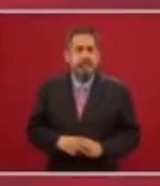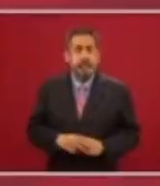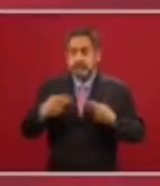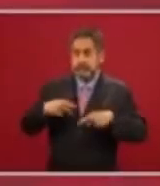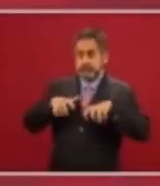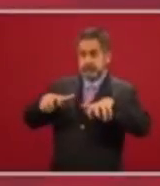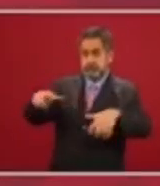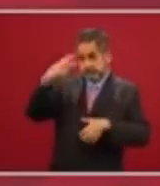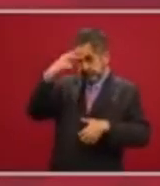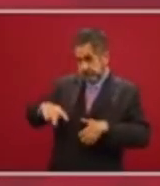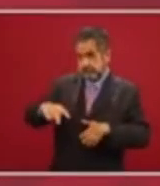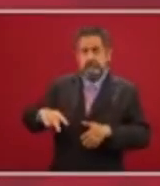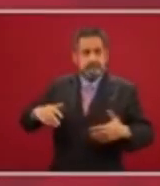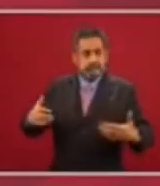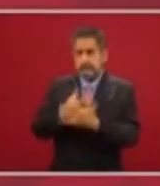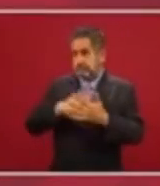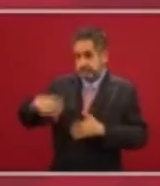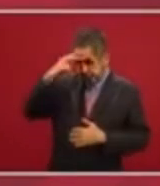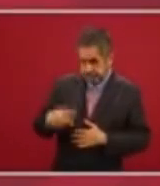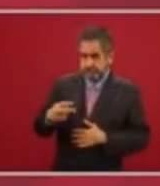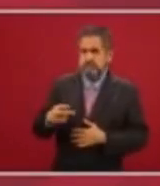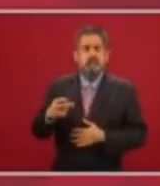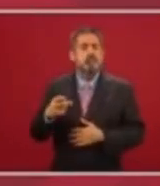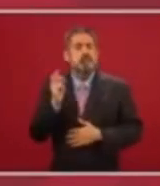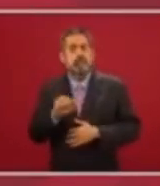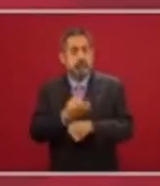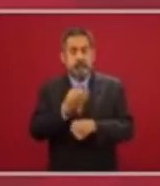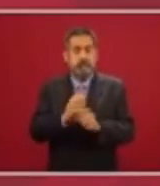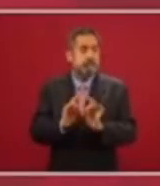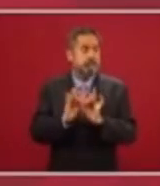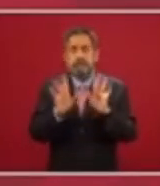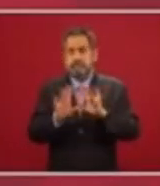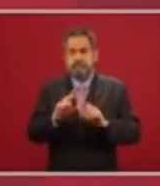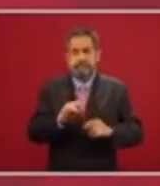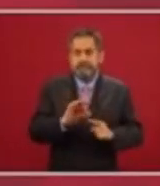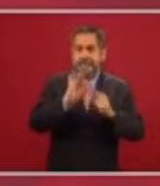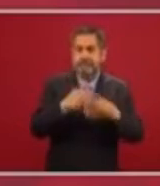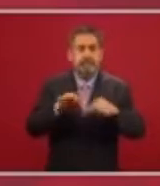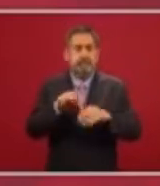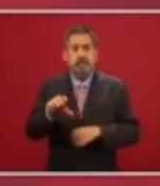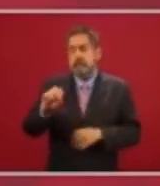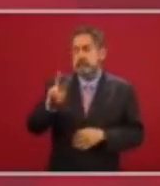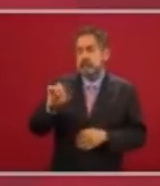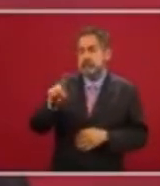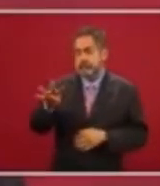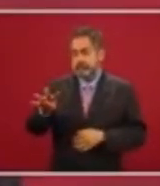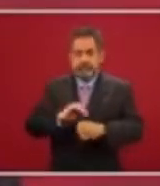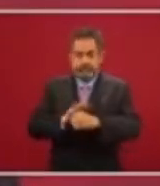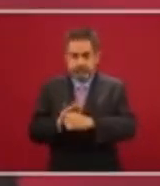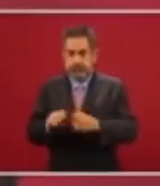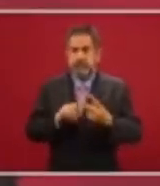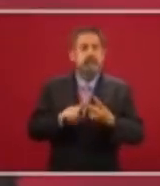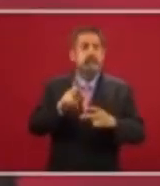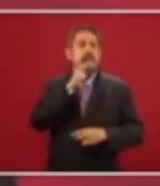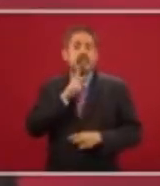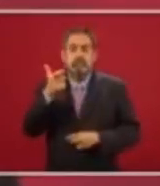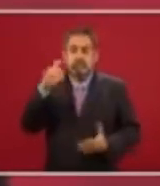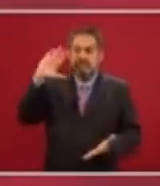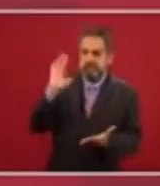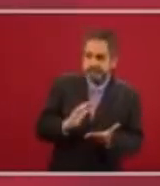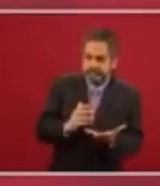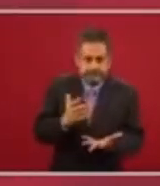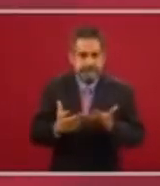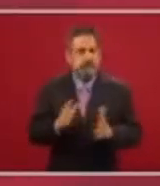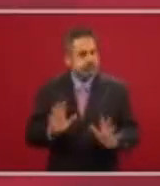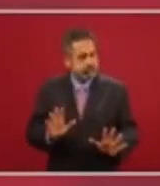decirle al pueblo de México que ante esta situación especial por el coronavirus, por la caída del precio del petróleo, que